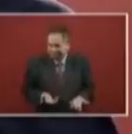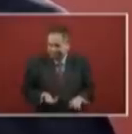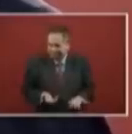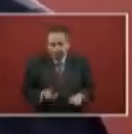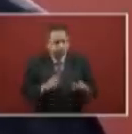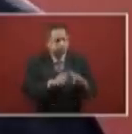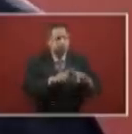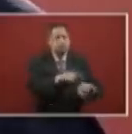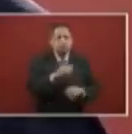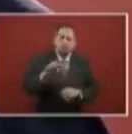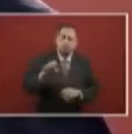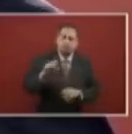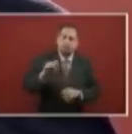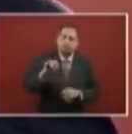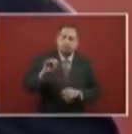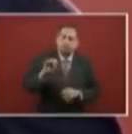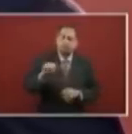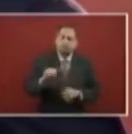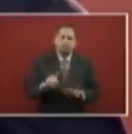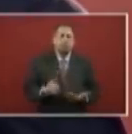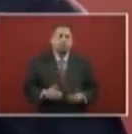dónde está la ética